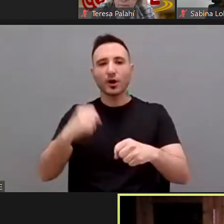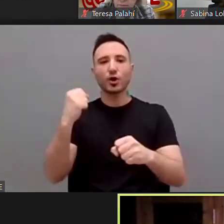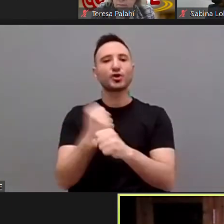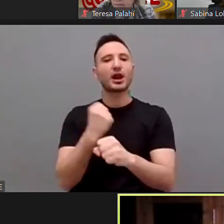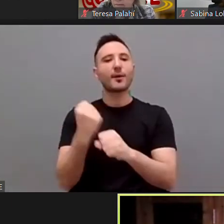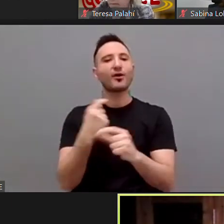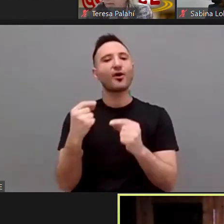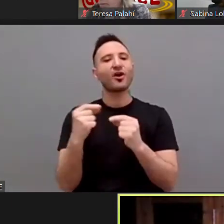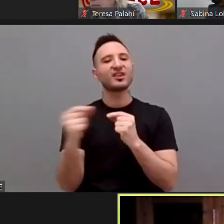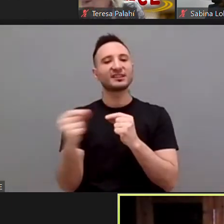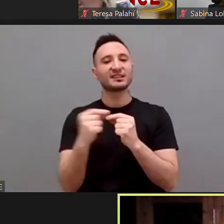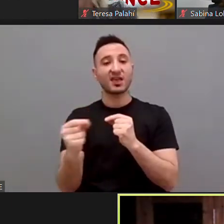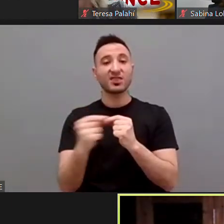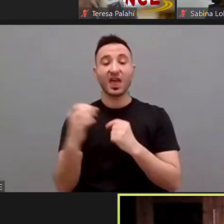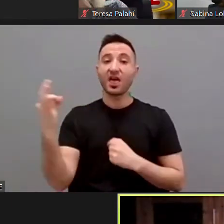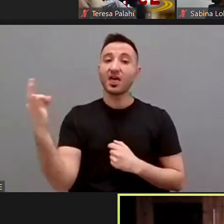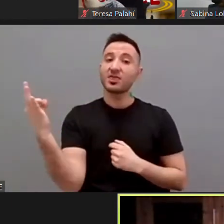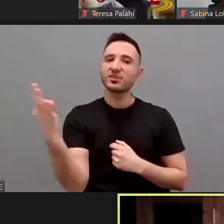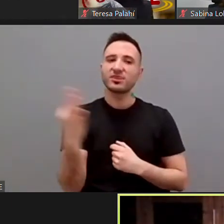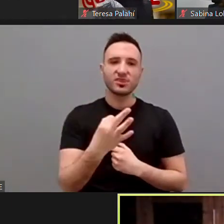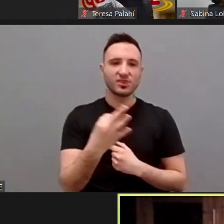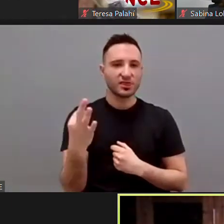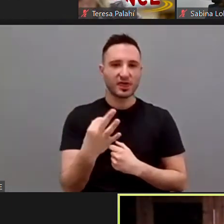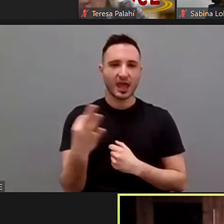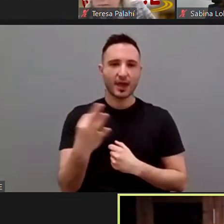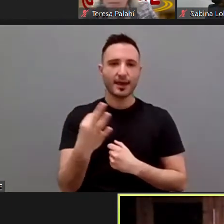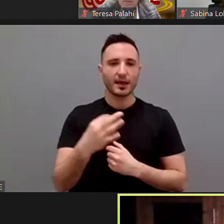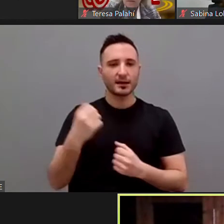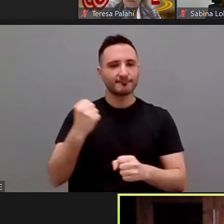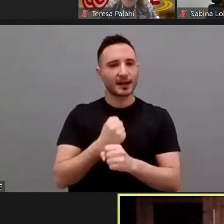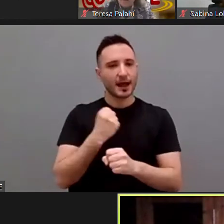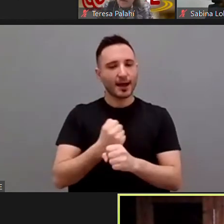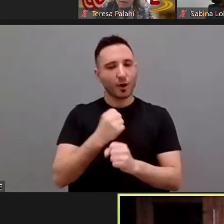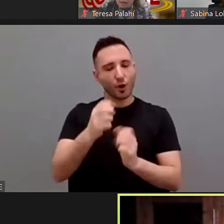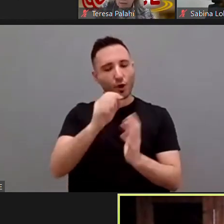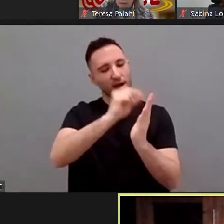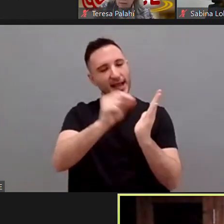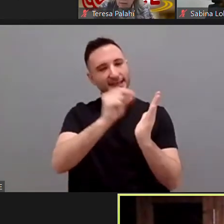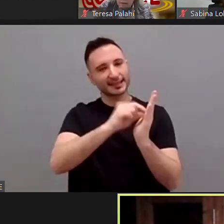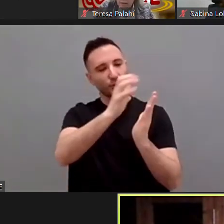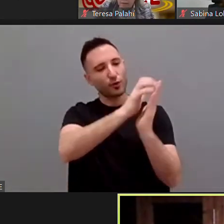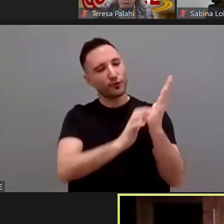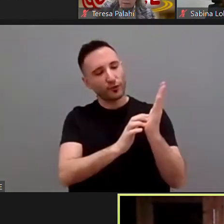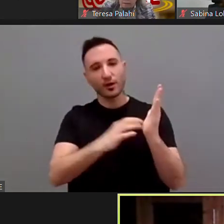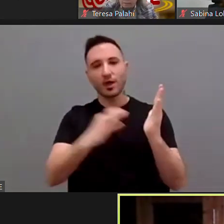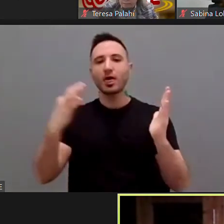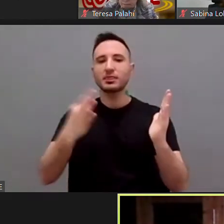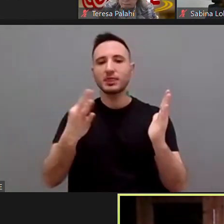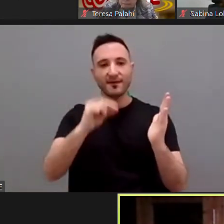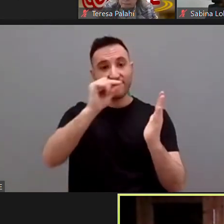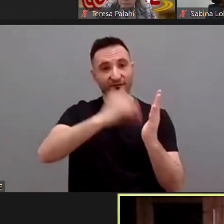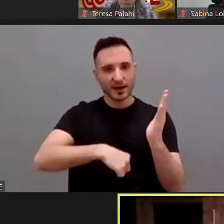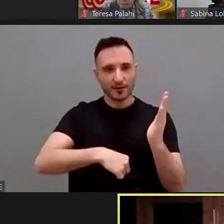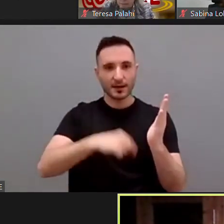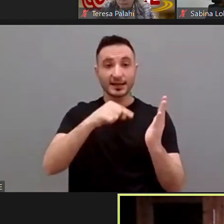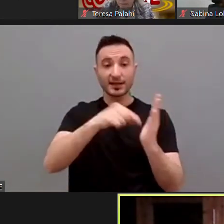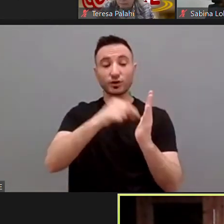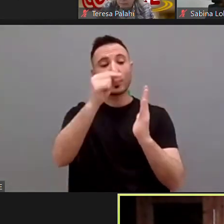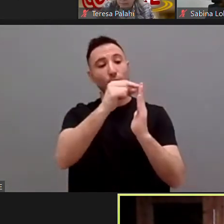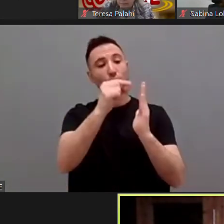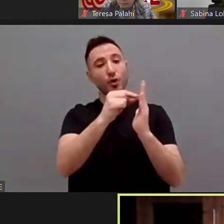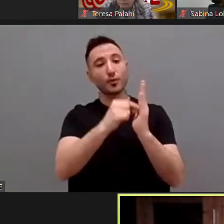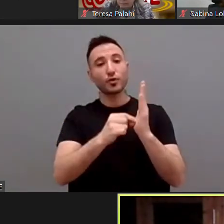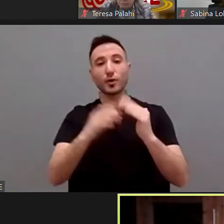distancia, que debe ser obligatoriamente formalizado por escrito y debe tener cuanto menos estos requisitos.